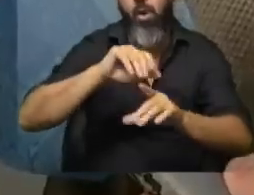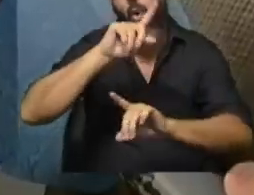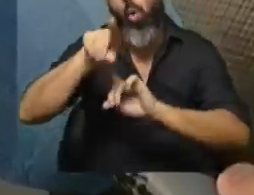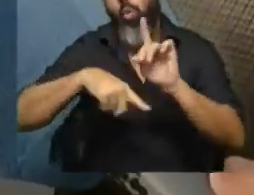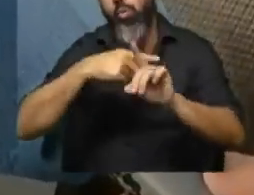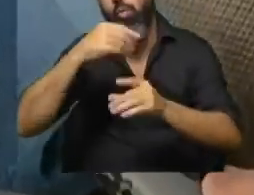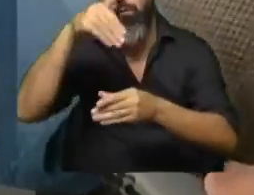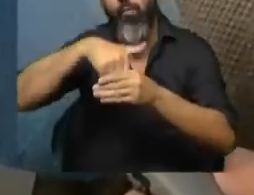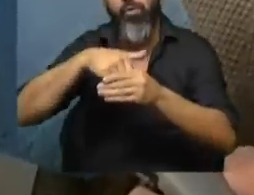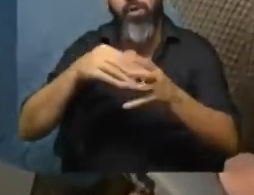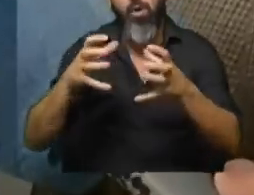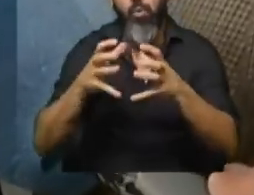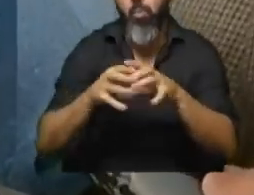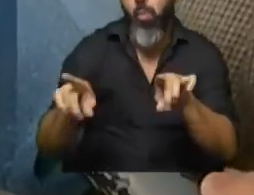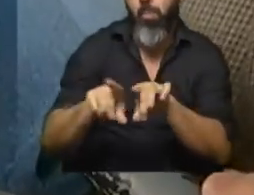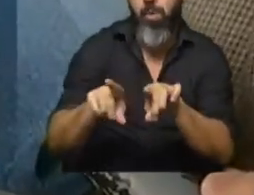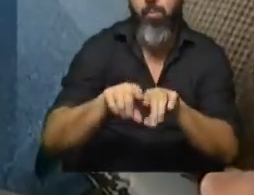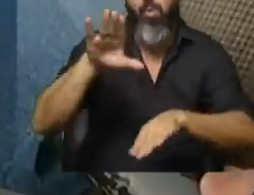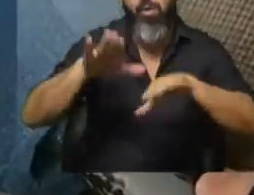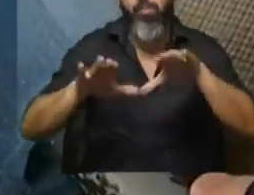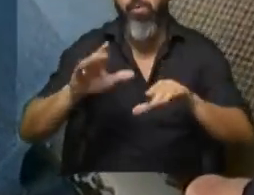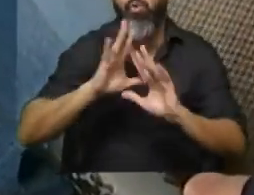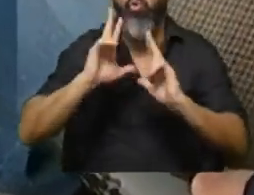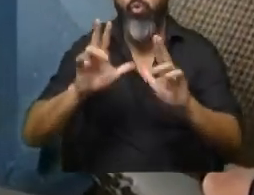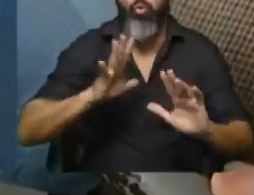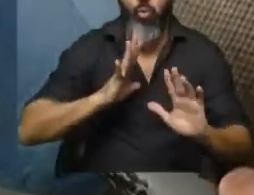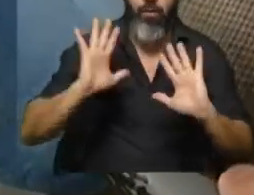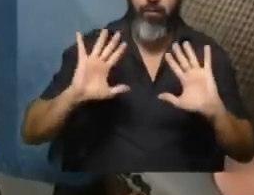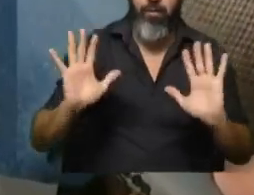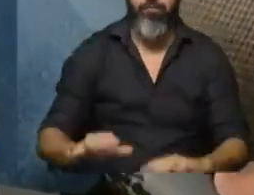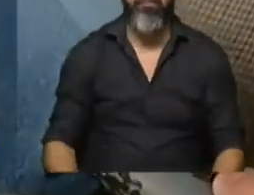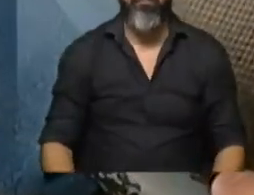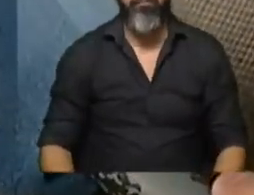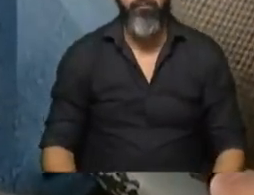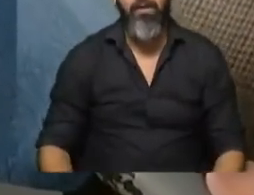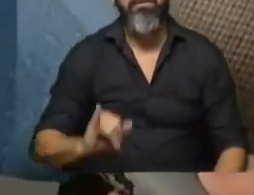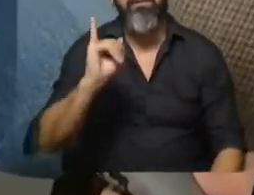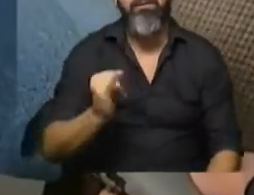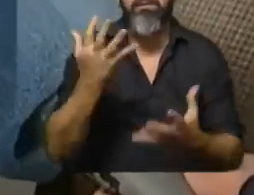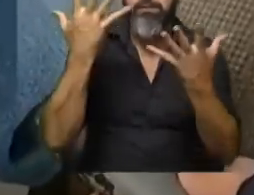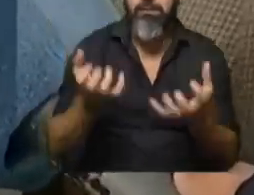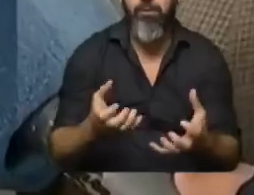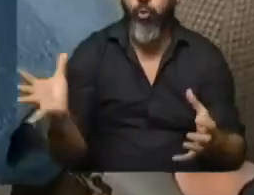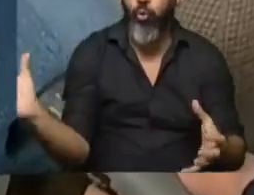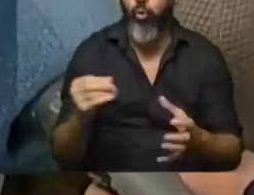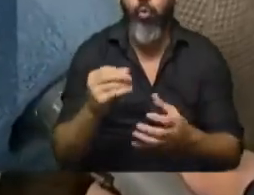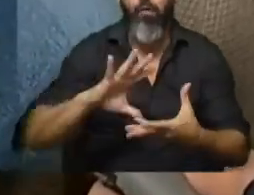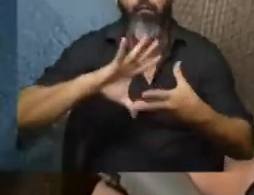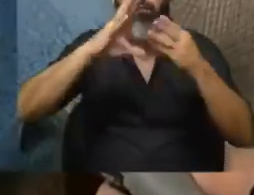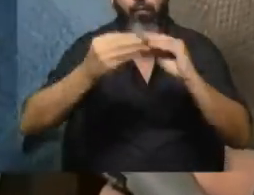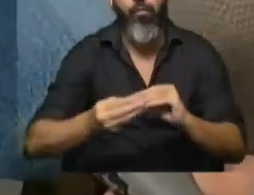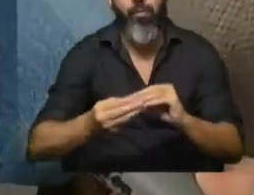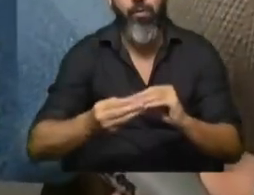era votar en algunos partidos preexistentes Pero de eso nos vamos a adelantar porque lo que sí queremos es que estén todos los instrumentos para